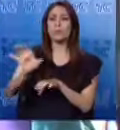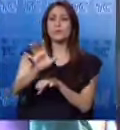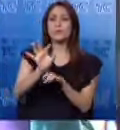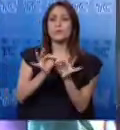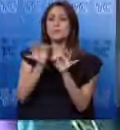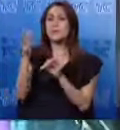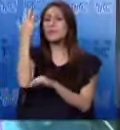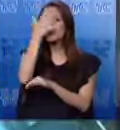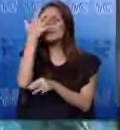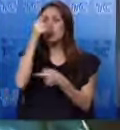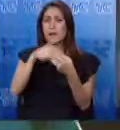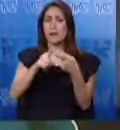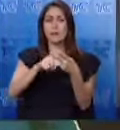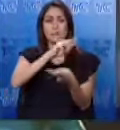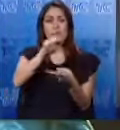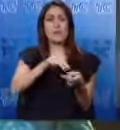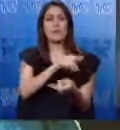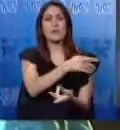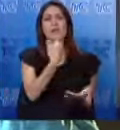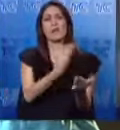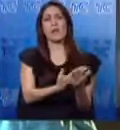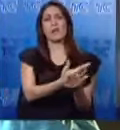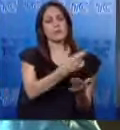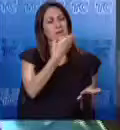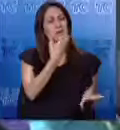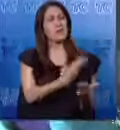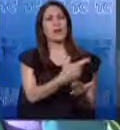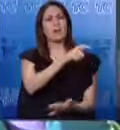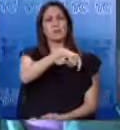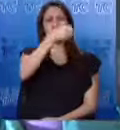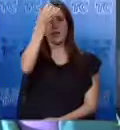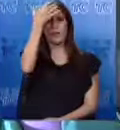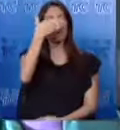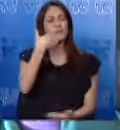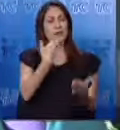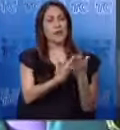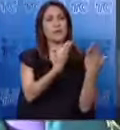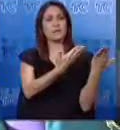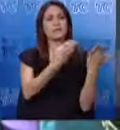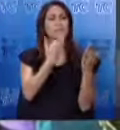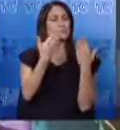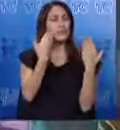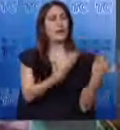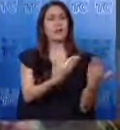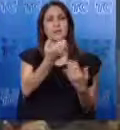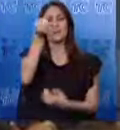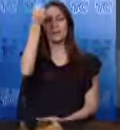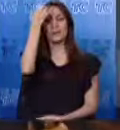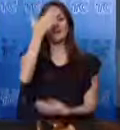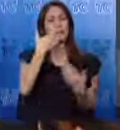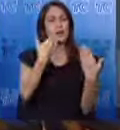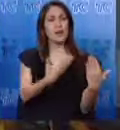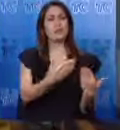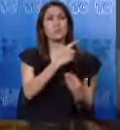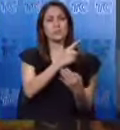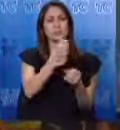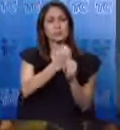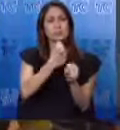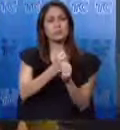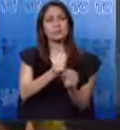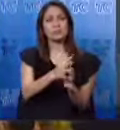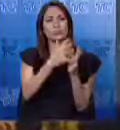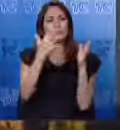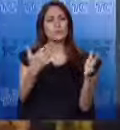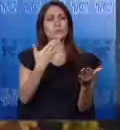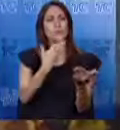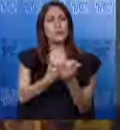de Esmeraldas y Manabí. Gracias, Jorge, gracias, muchísimas gracias por aquello construido